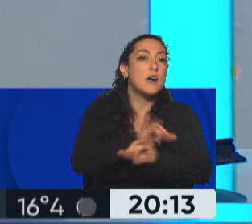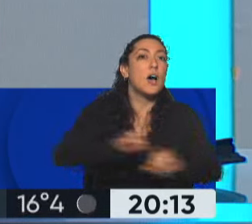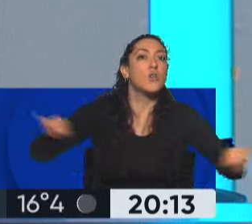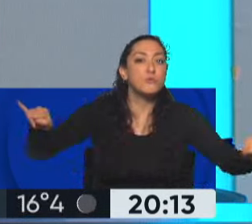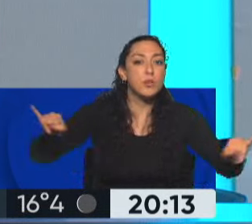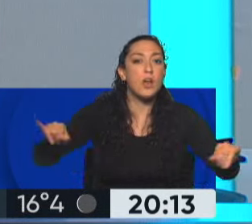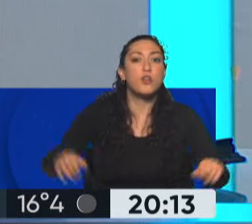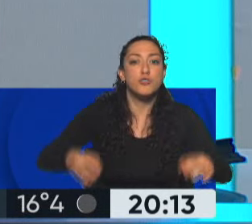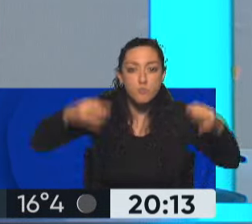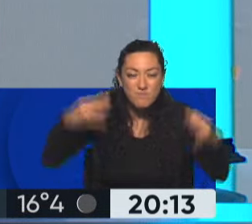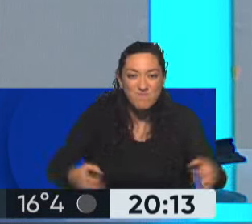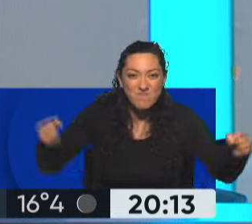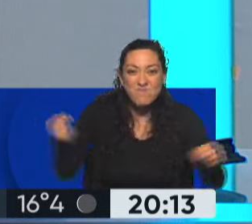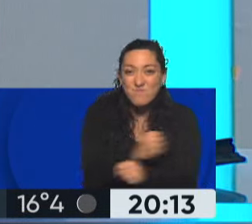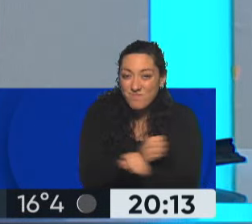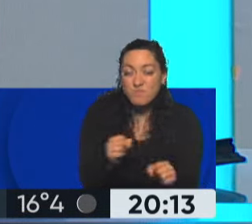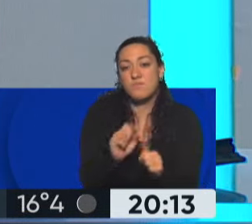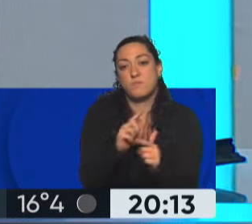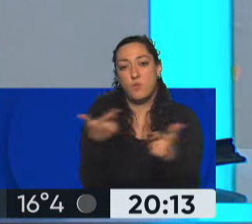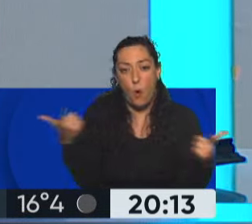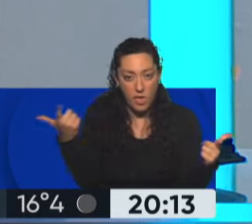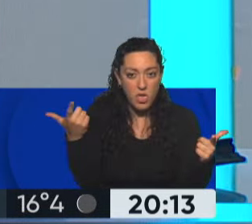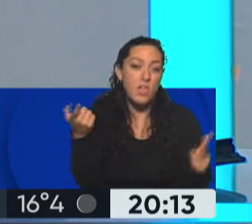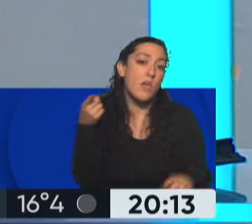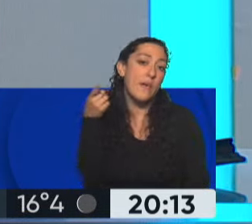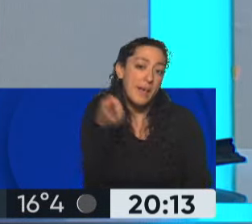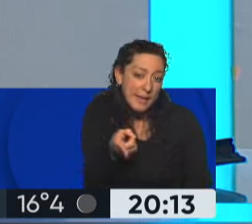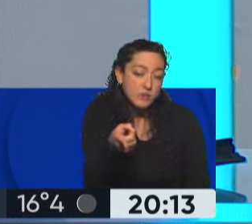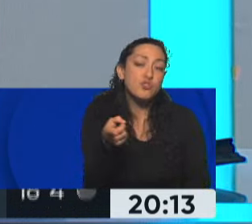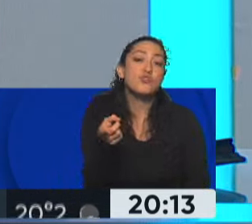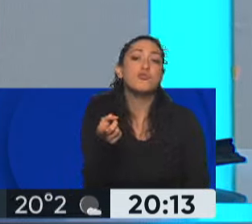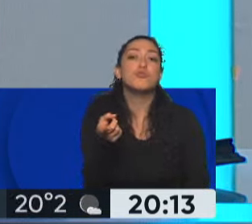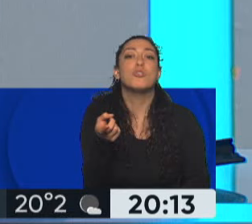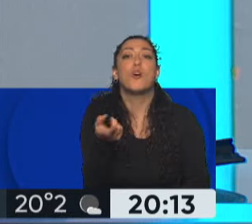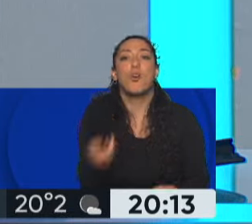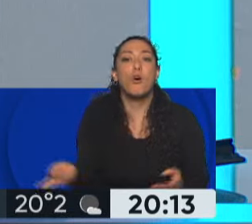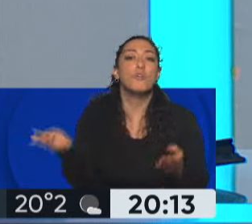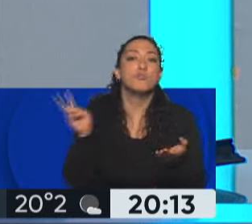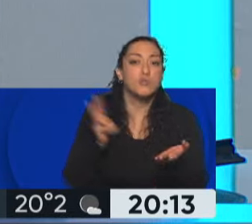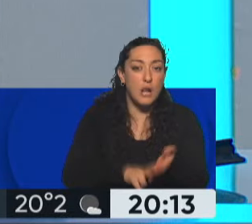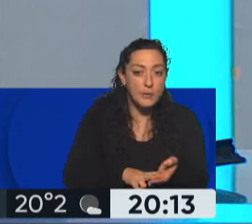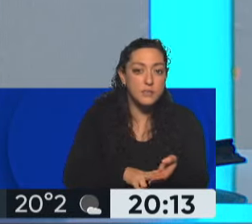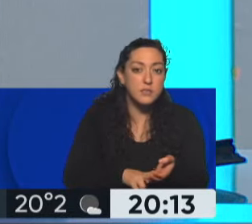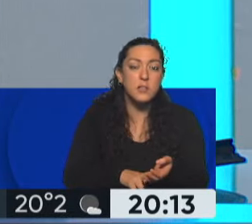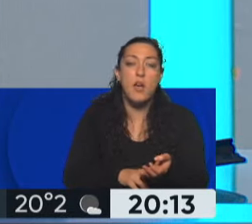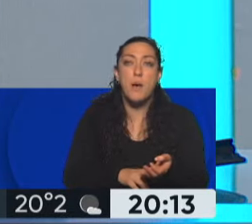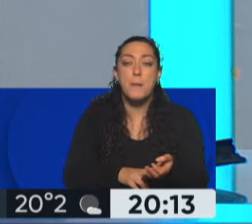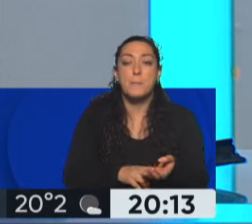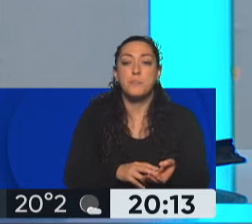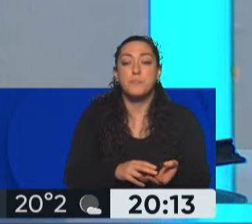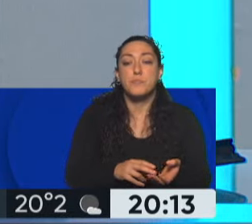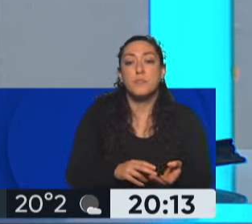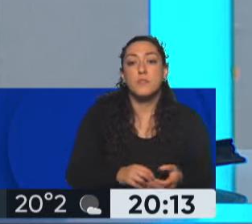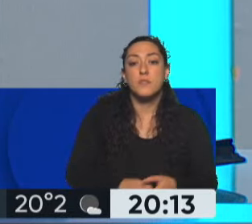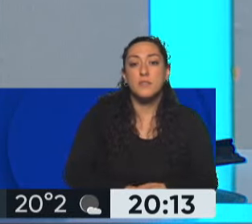tengo la confirmación exacta bien bien bien bien no esto es otro ot otra vez más encontramos frente a a